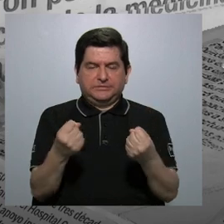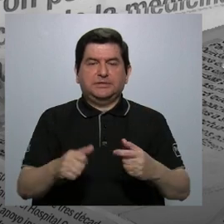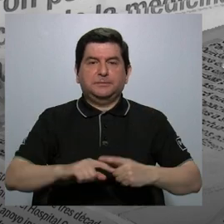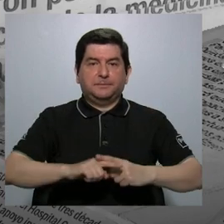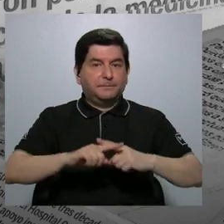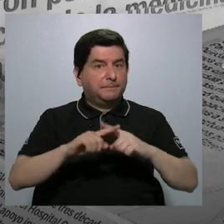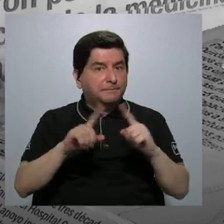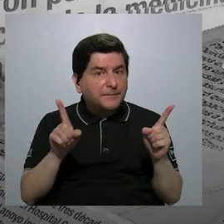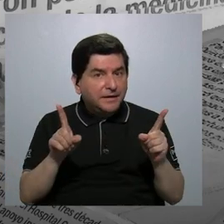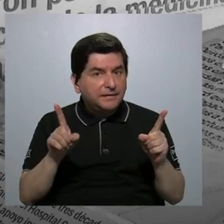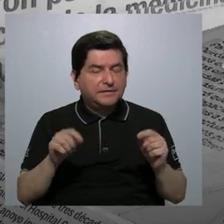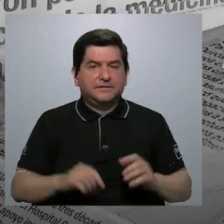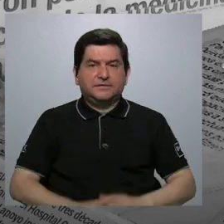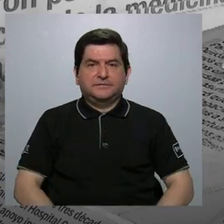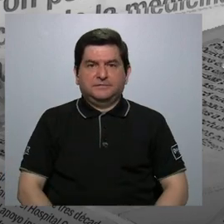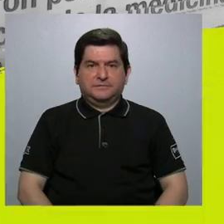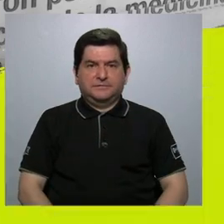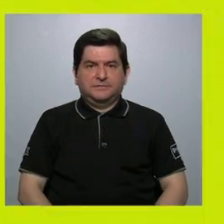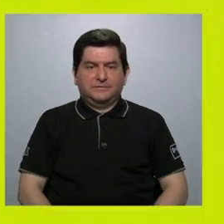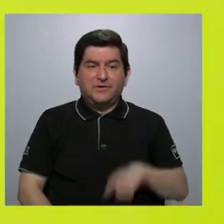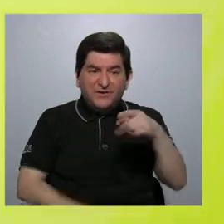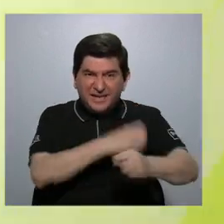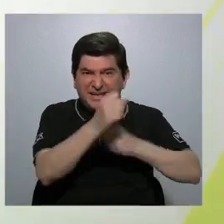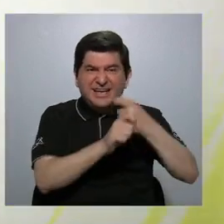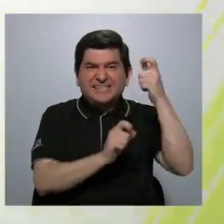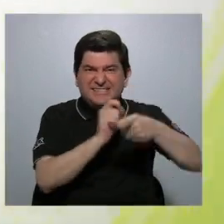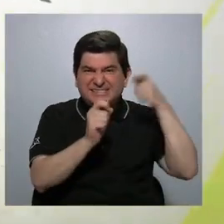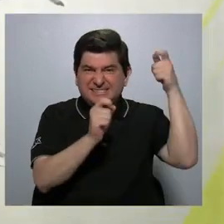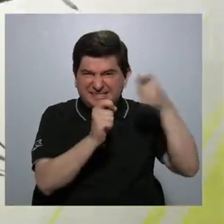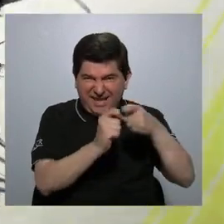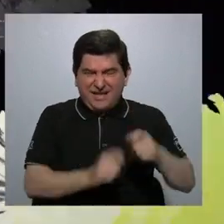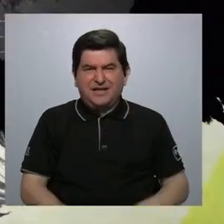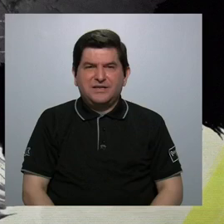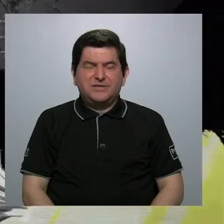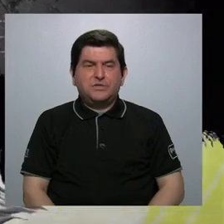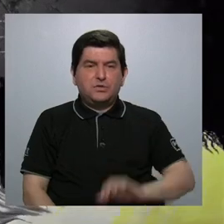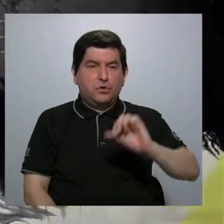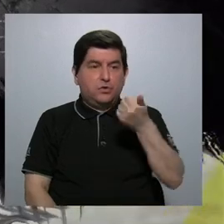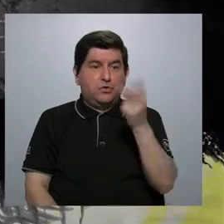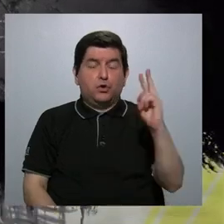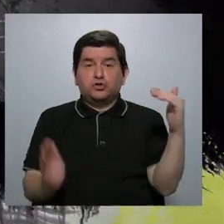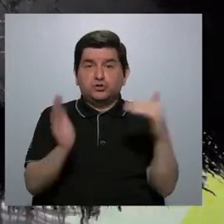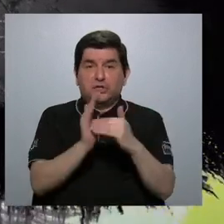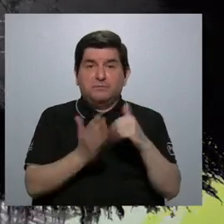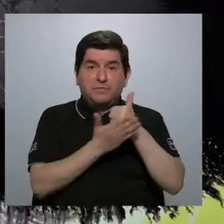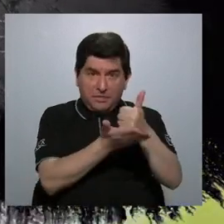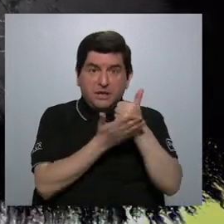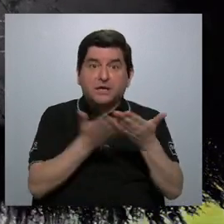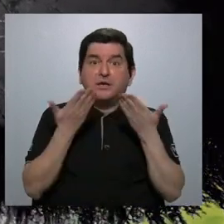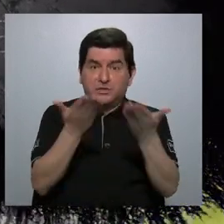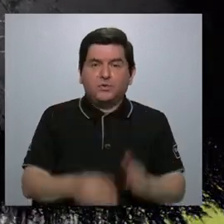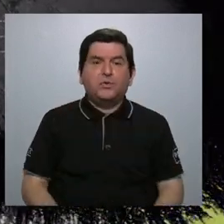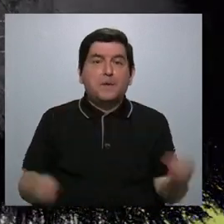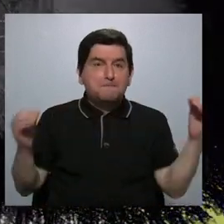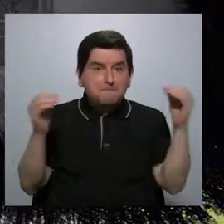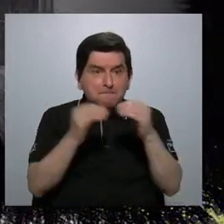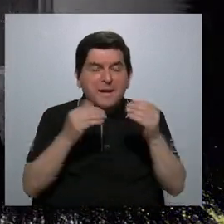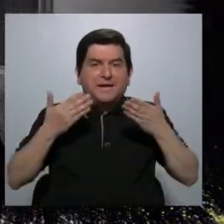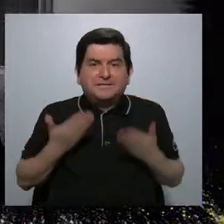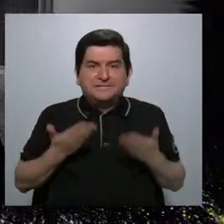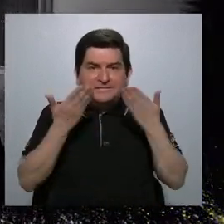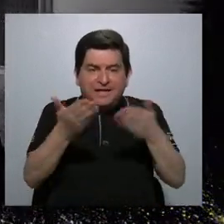obstante, y en ese año justamente se dieron más de 12.000 bonos. Era el año en el que más bonos de vivienda se